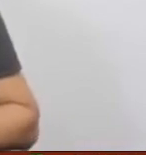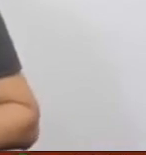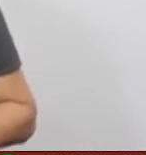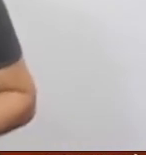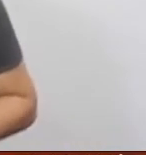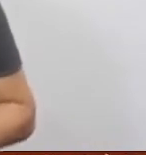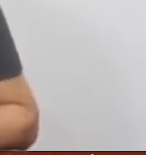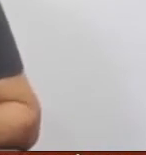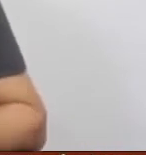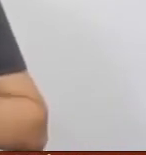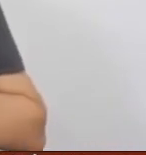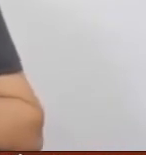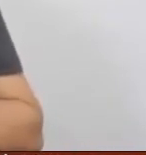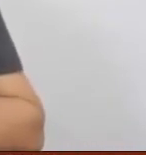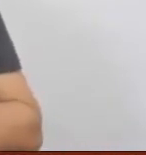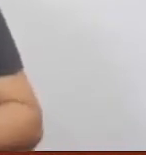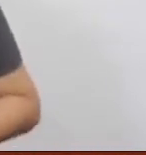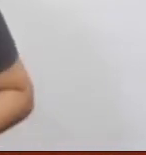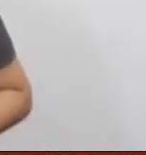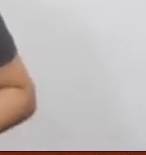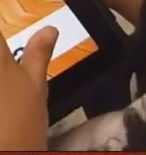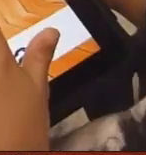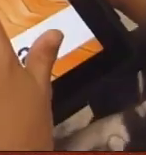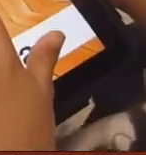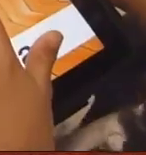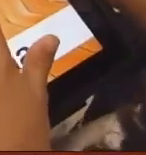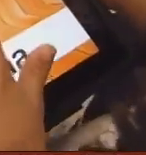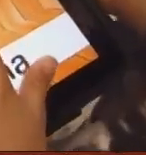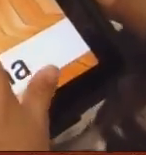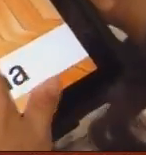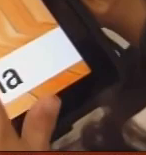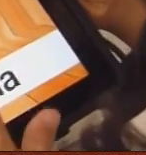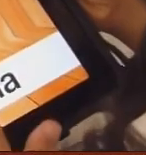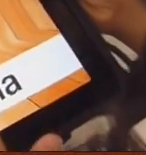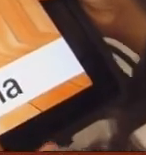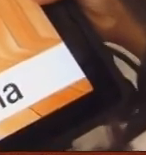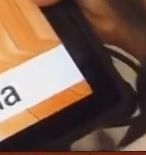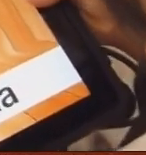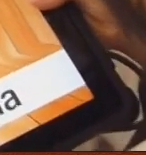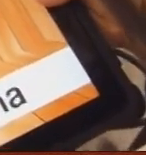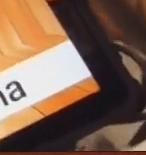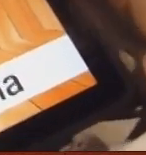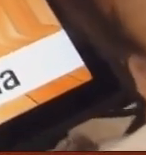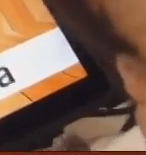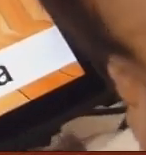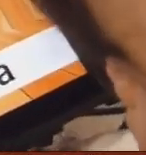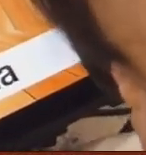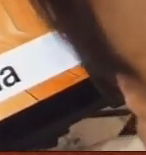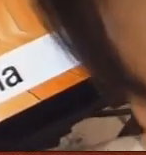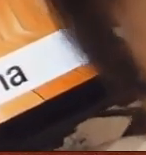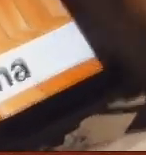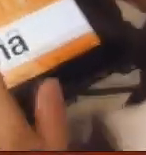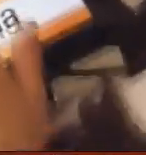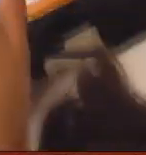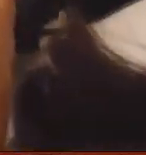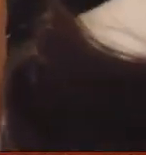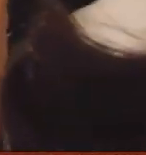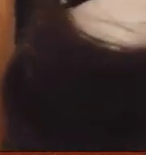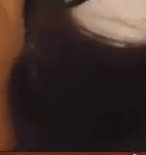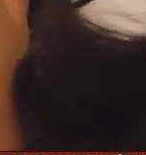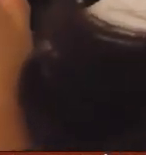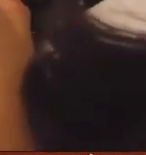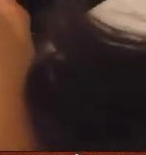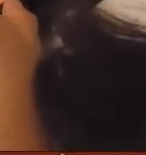nivel de percepción, su memoria visual, su retención, orientación, comprensión lingüística, entre varias otras cosas. Por el momento